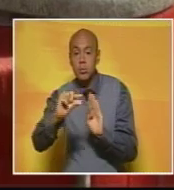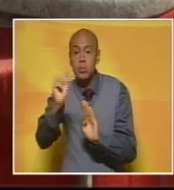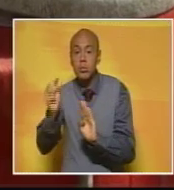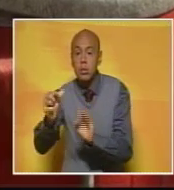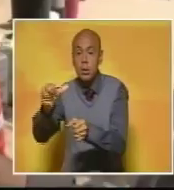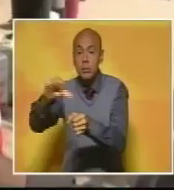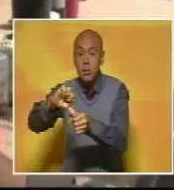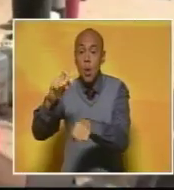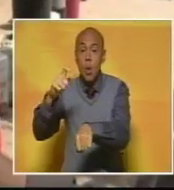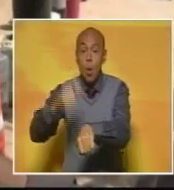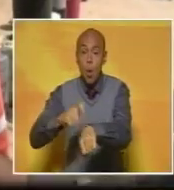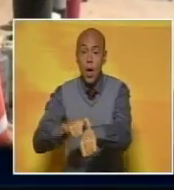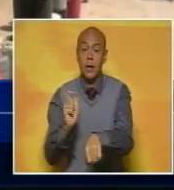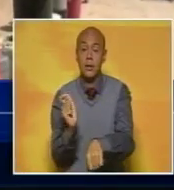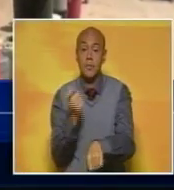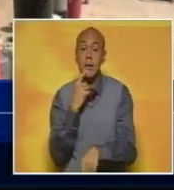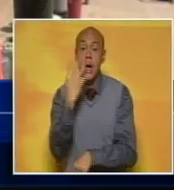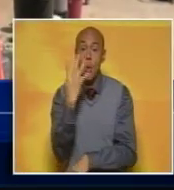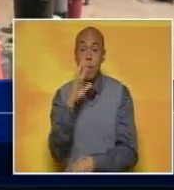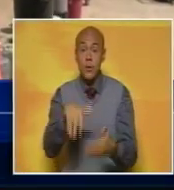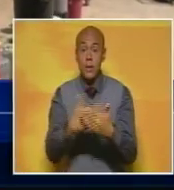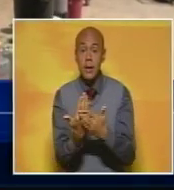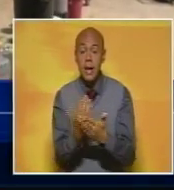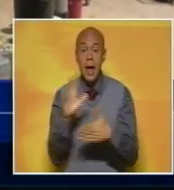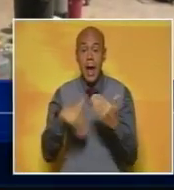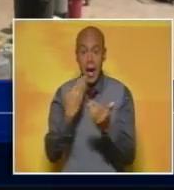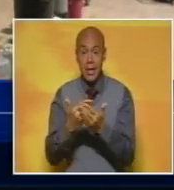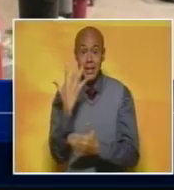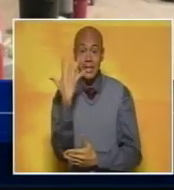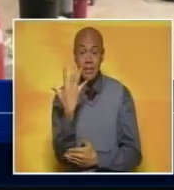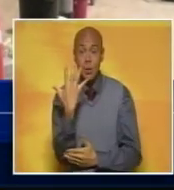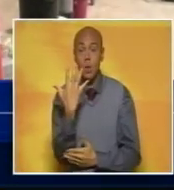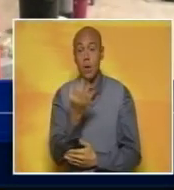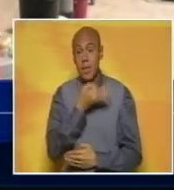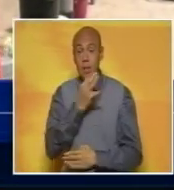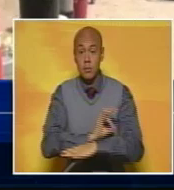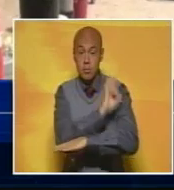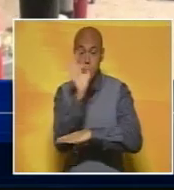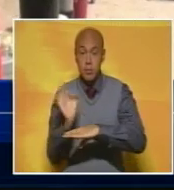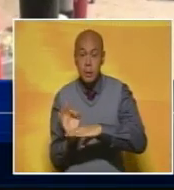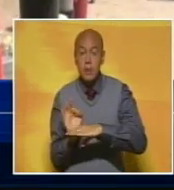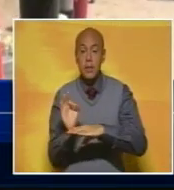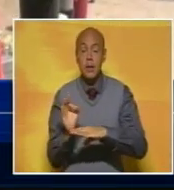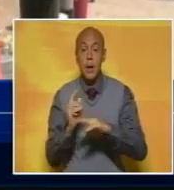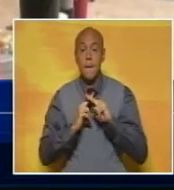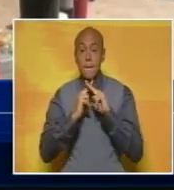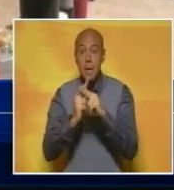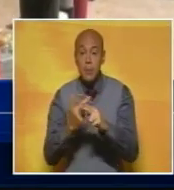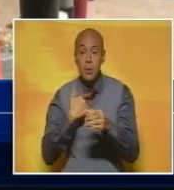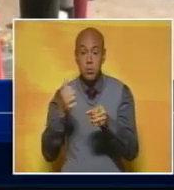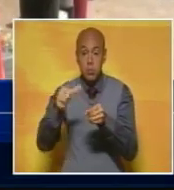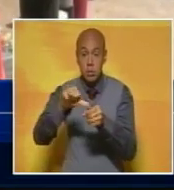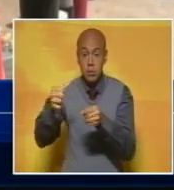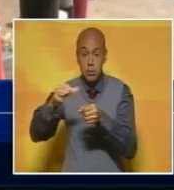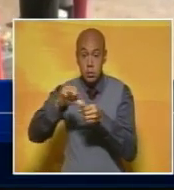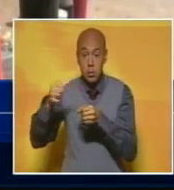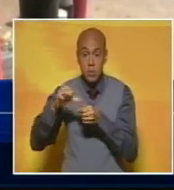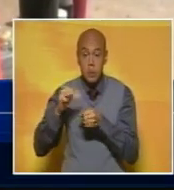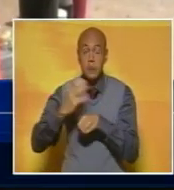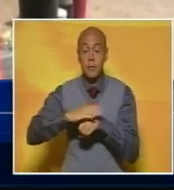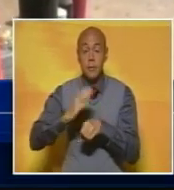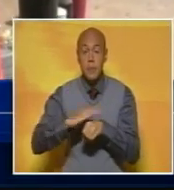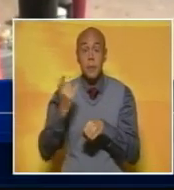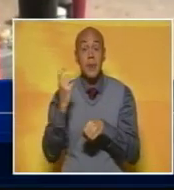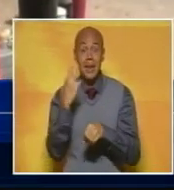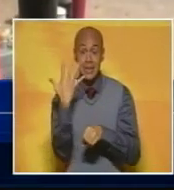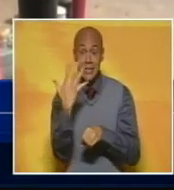horario puntual. A las 4 de la mañana hasta las 5 de la tarde. Siempre estamos constantemente llenándole las perolas. Eso sí, a las